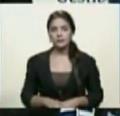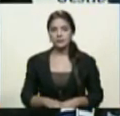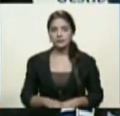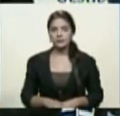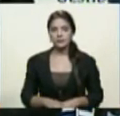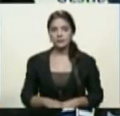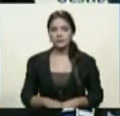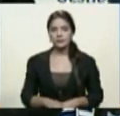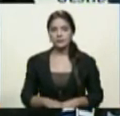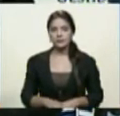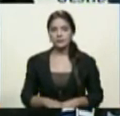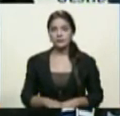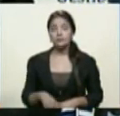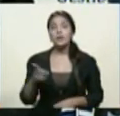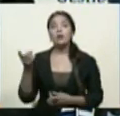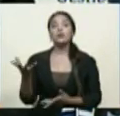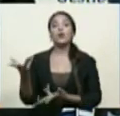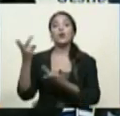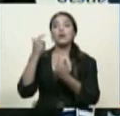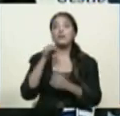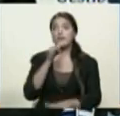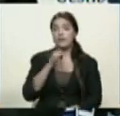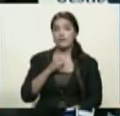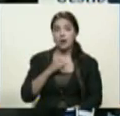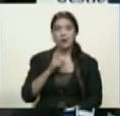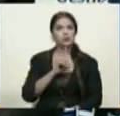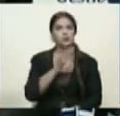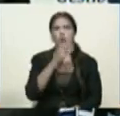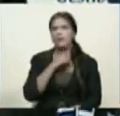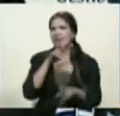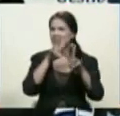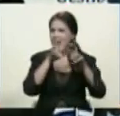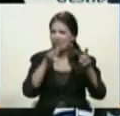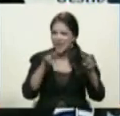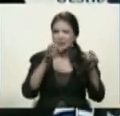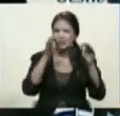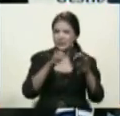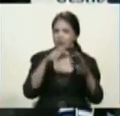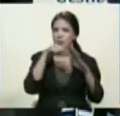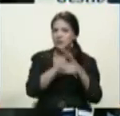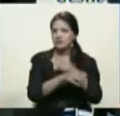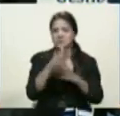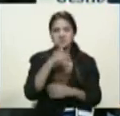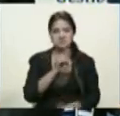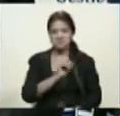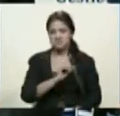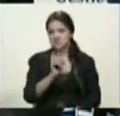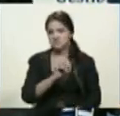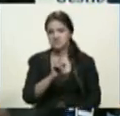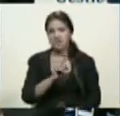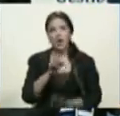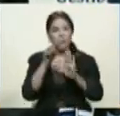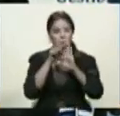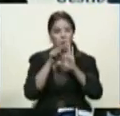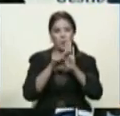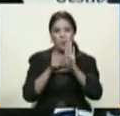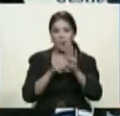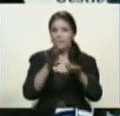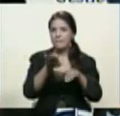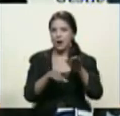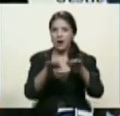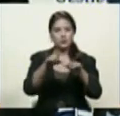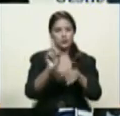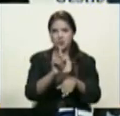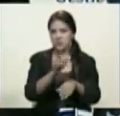fiscales nos han informado que no se hacían las investigaciones como debían hacerse no se cumplía lo que se llama el